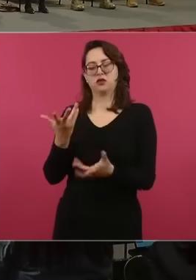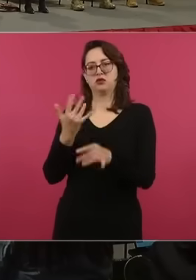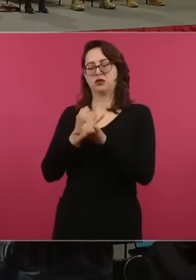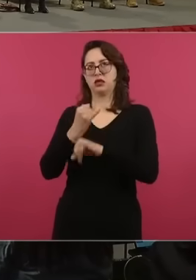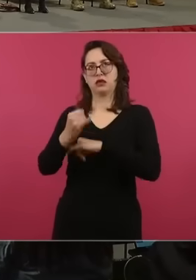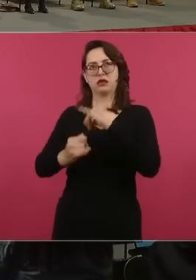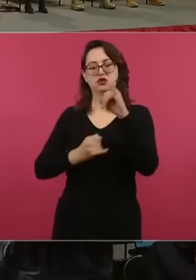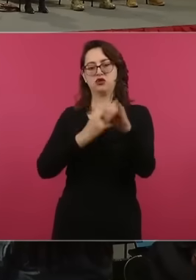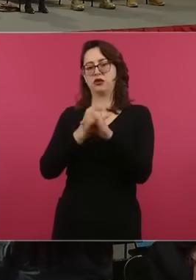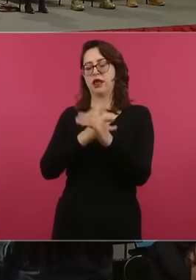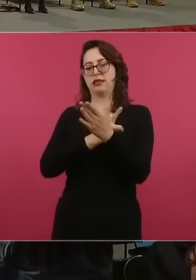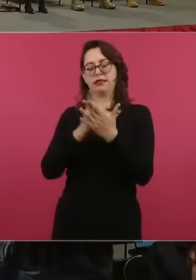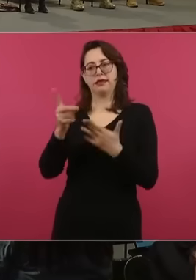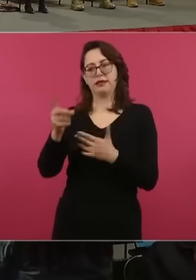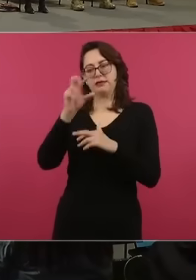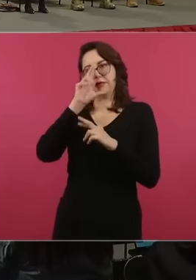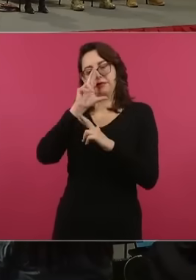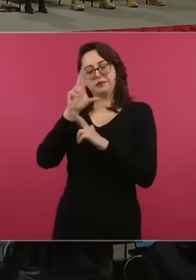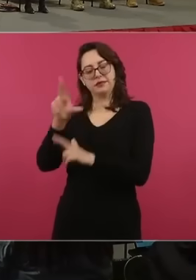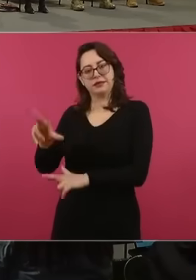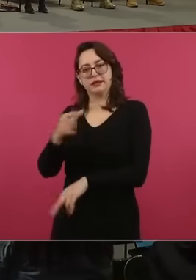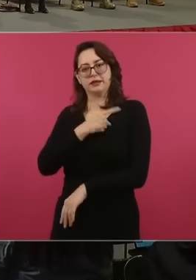internacionales adelante